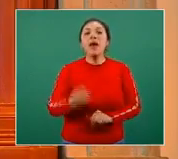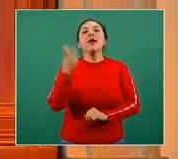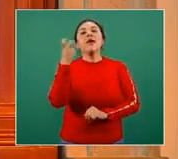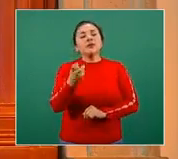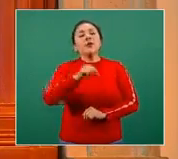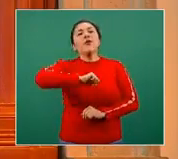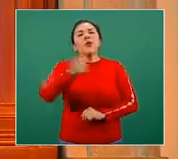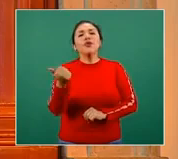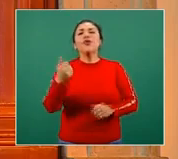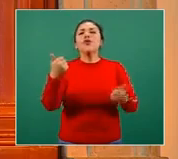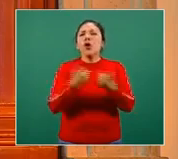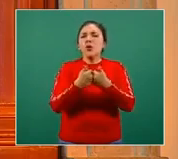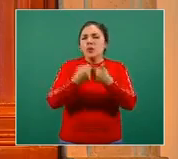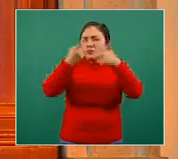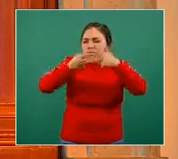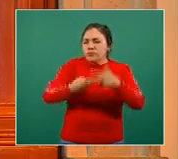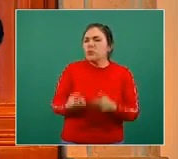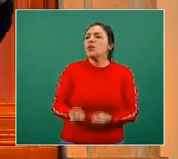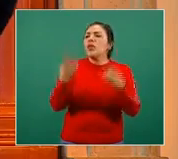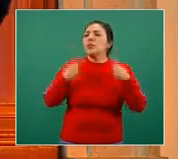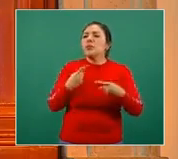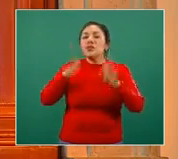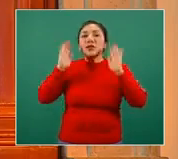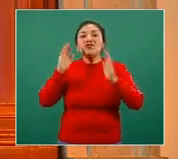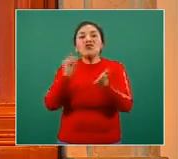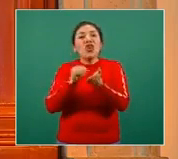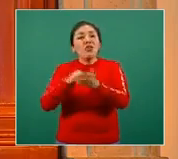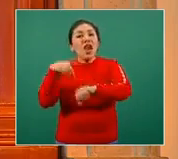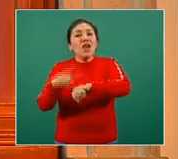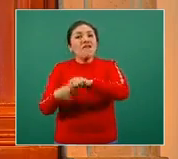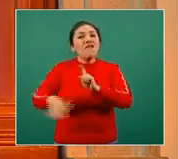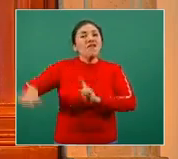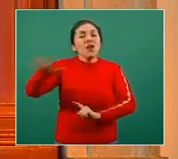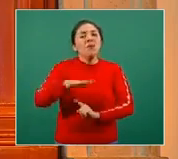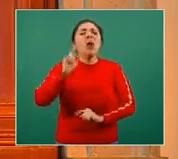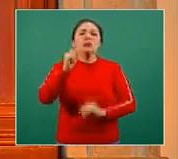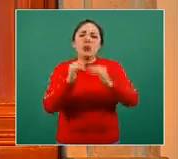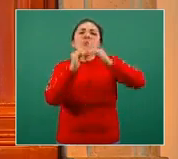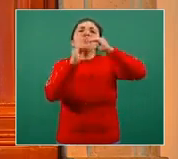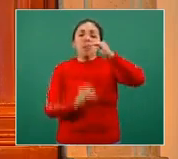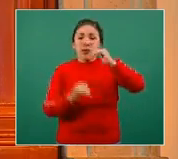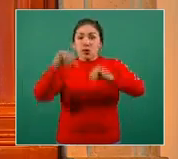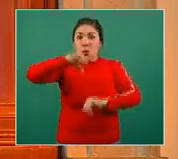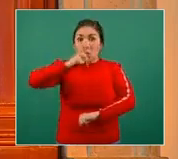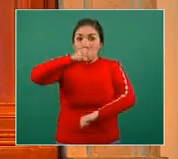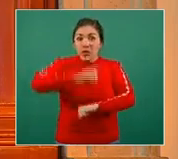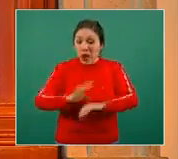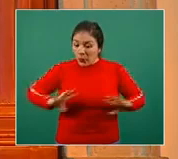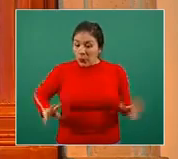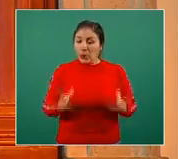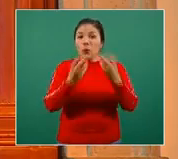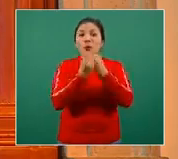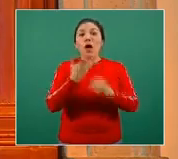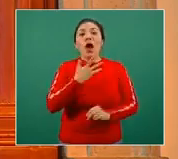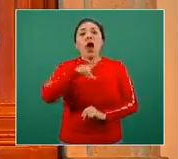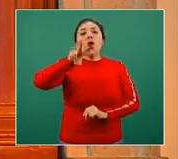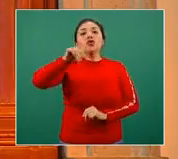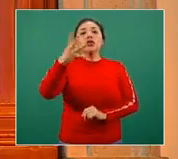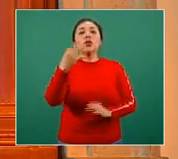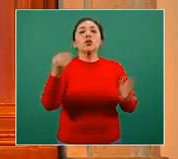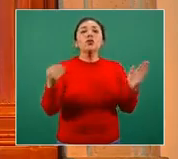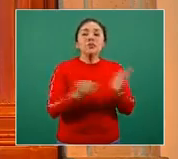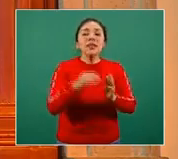los casos activos estimados son menores, dado que las personas con esquemas completos el día de hoy suman ya